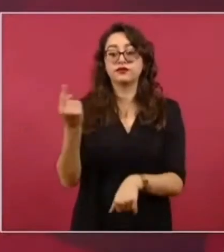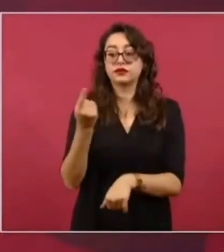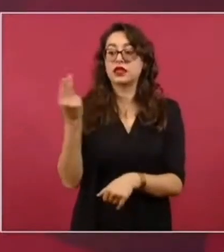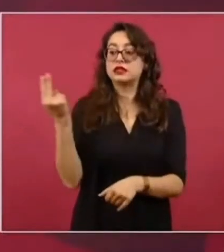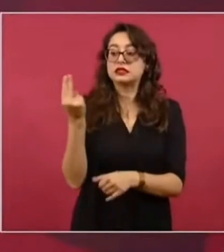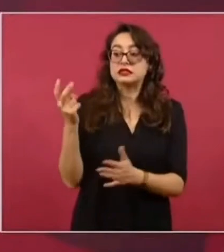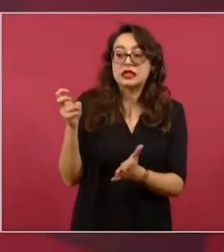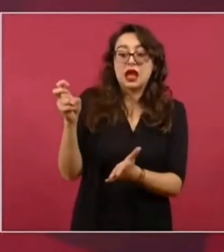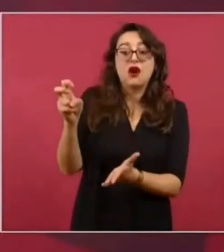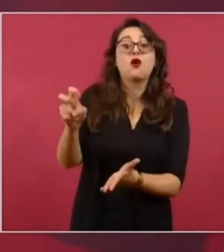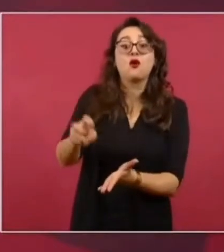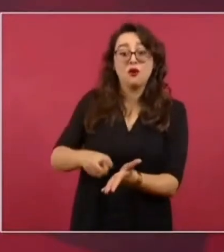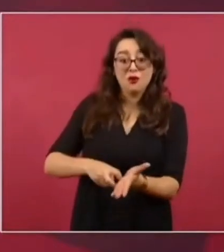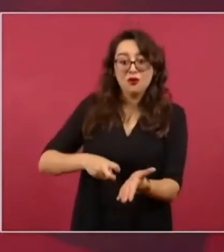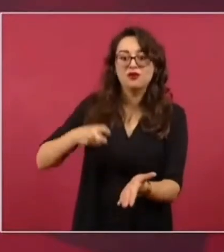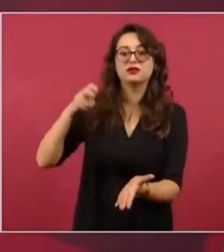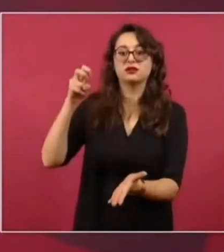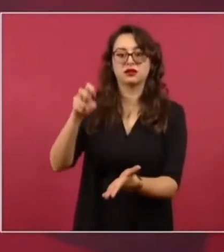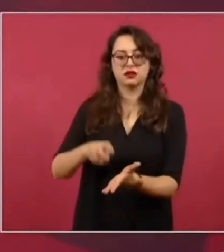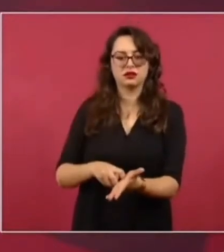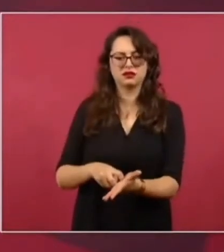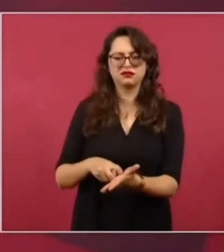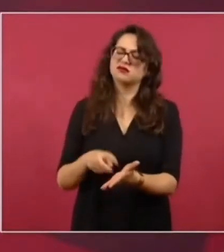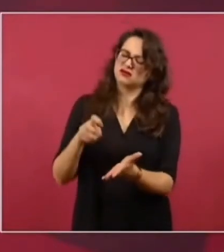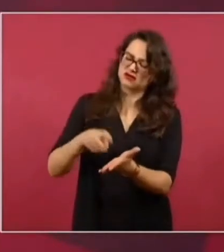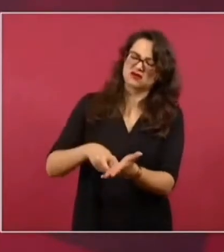el retroceso